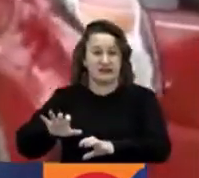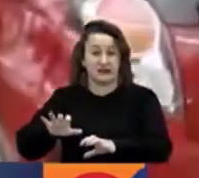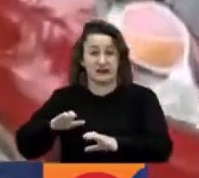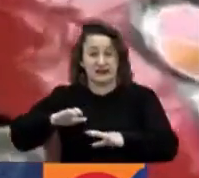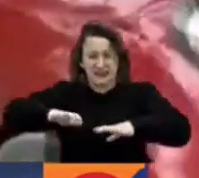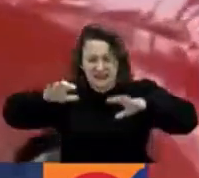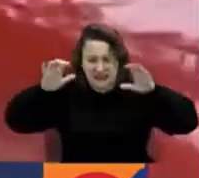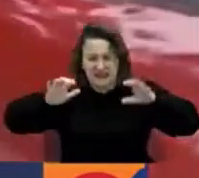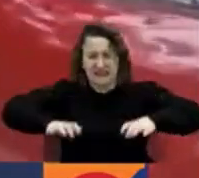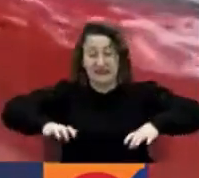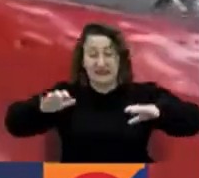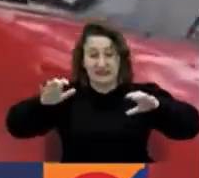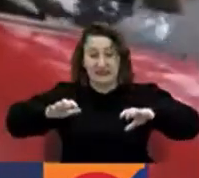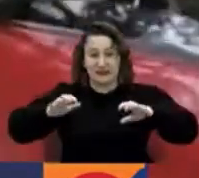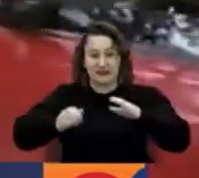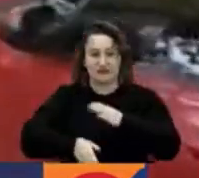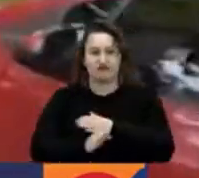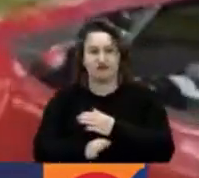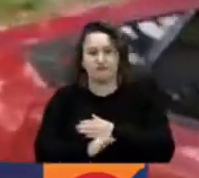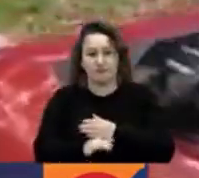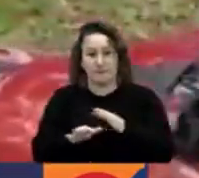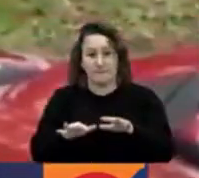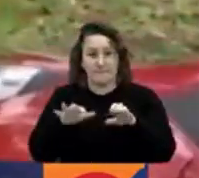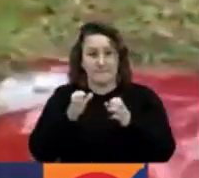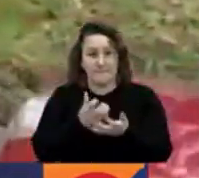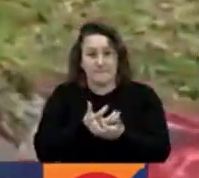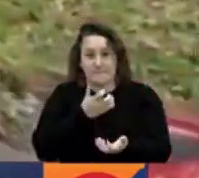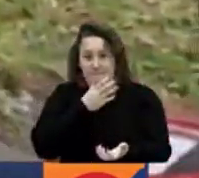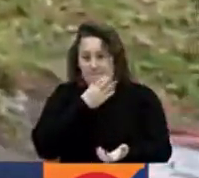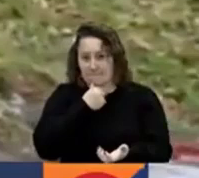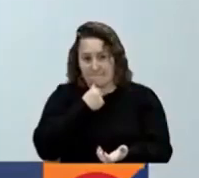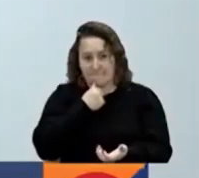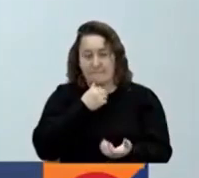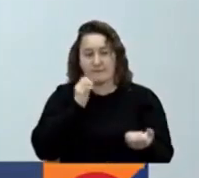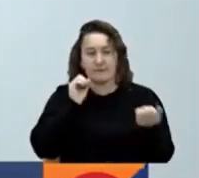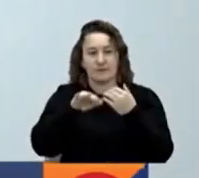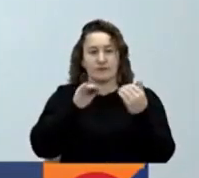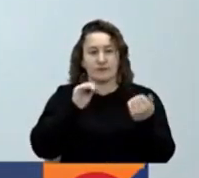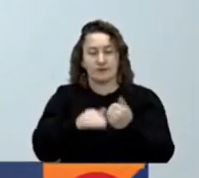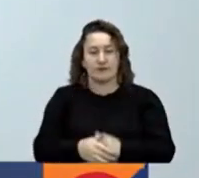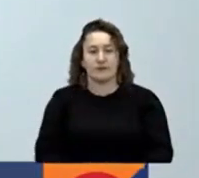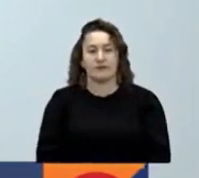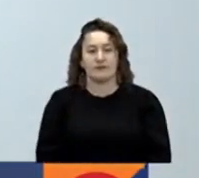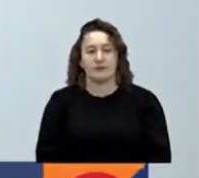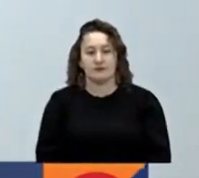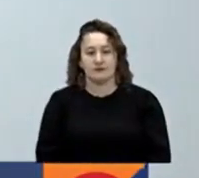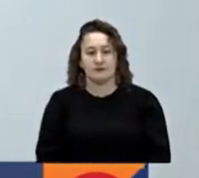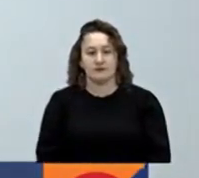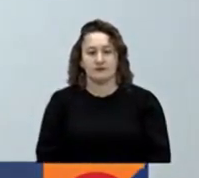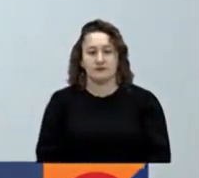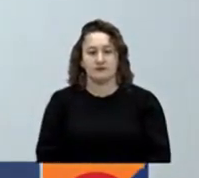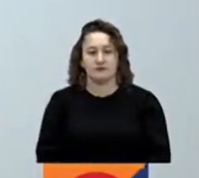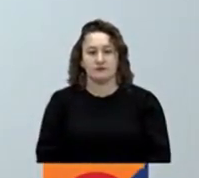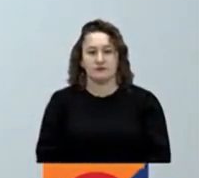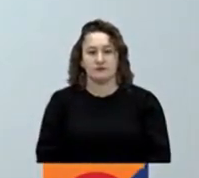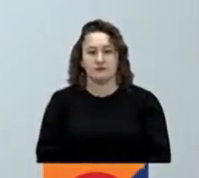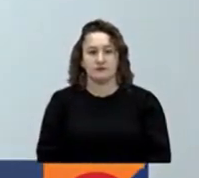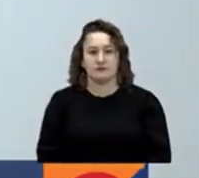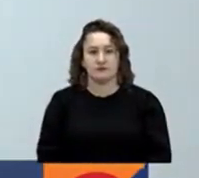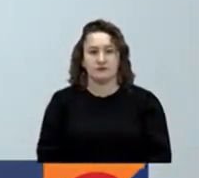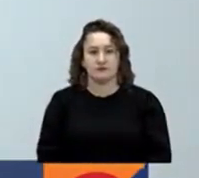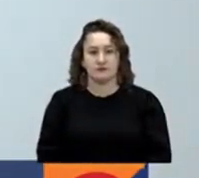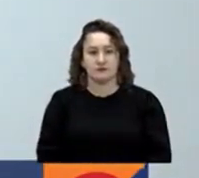dejan que se seque el terreno para que los vehículos puedan movilizarse. Luego de encontrar que esta vía